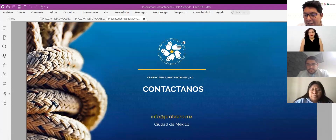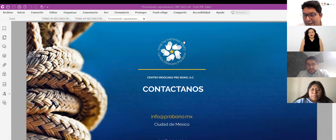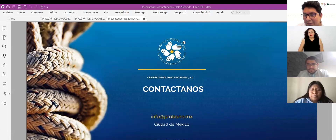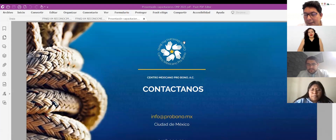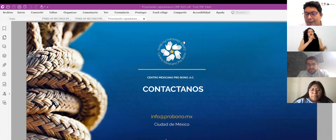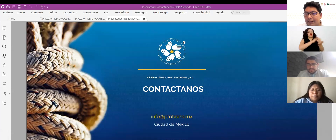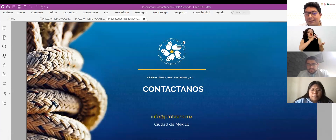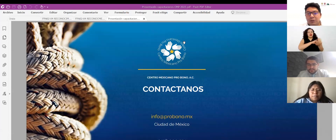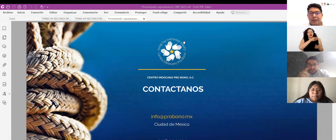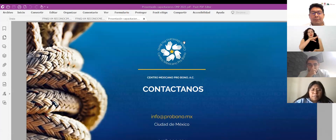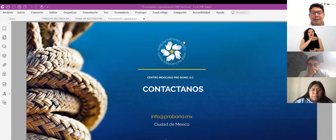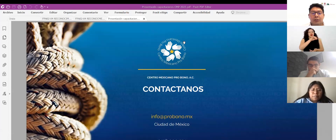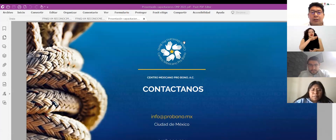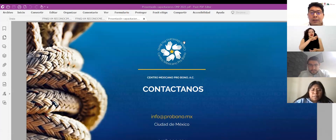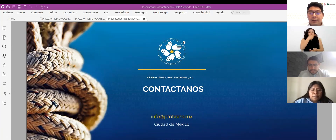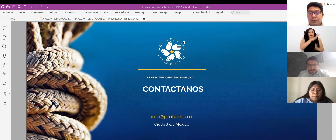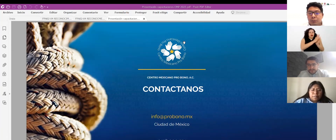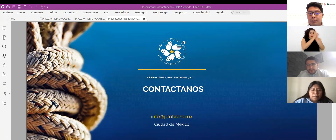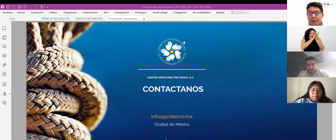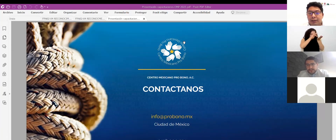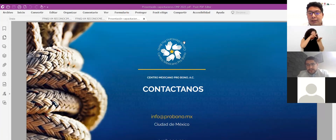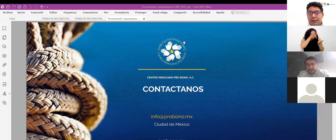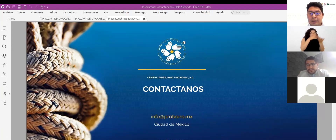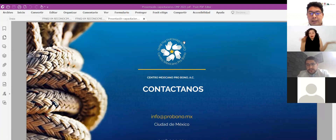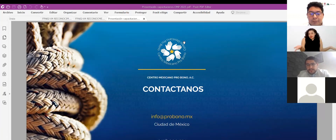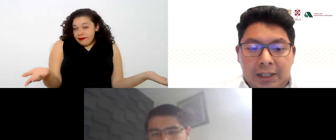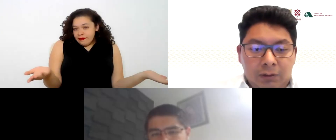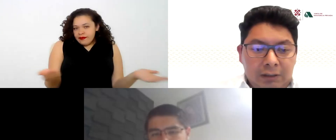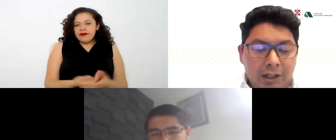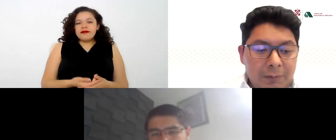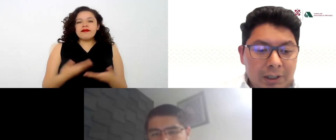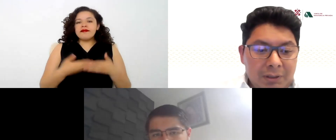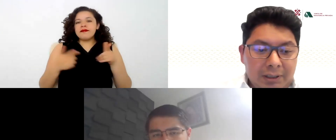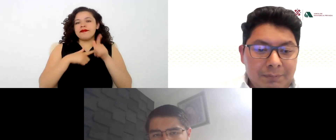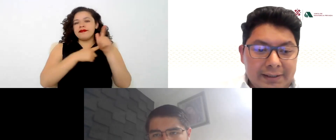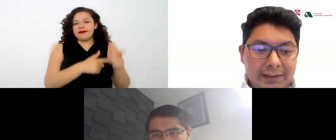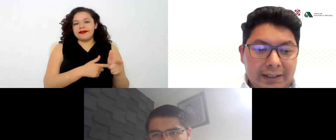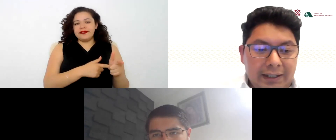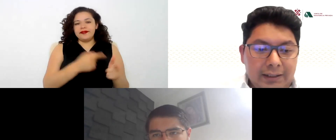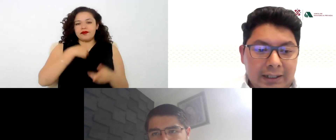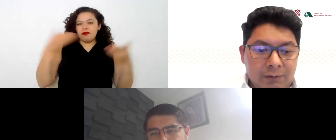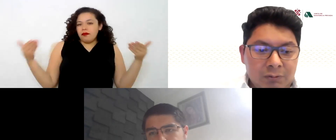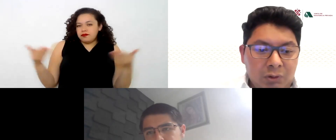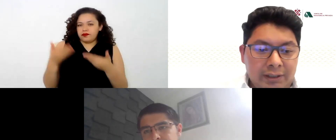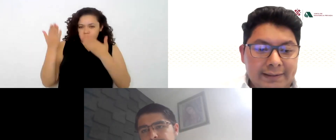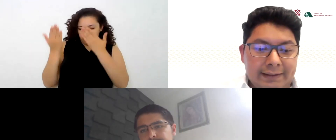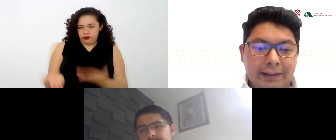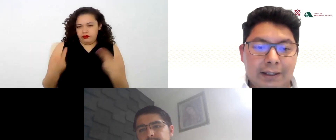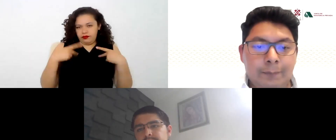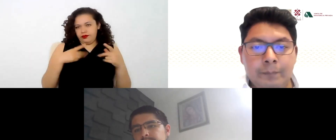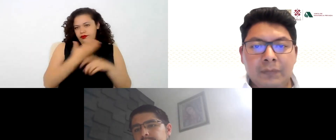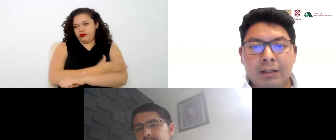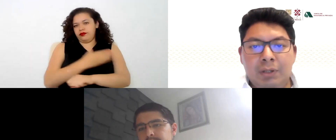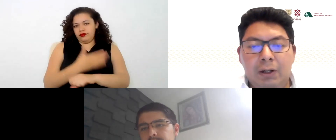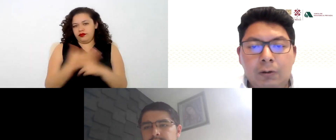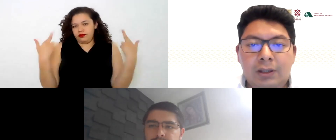Muchas gracias, Mariana. Te agradecemos la intervención. Pues muy bien. Para continuar, me voy a permitir presentar a nuestros ponentes de